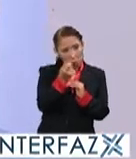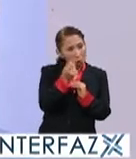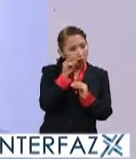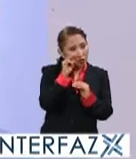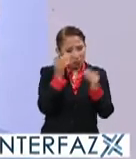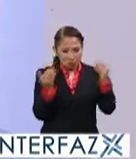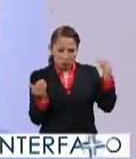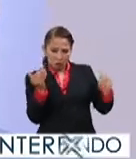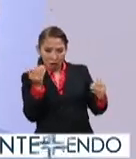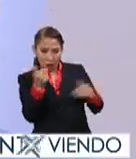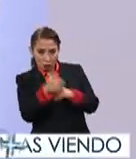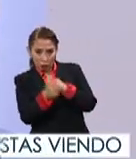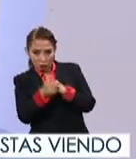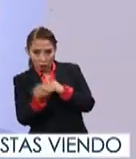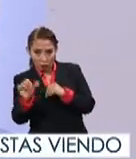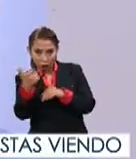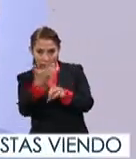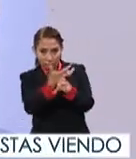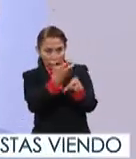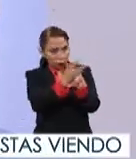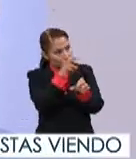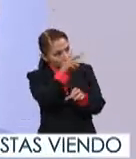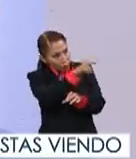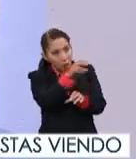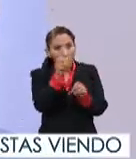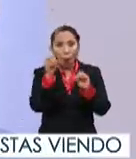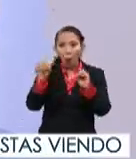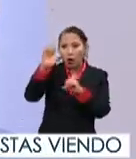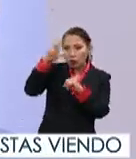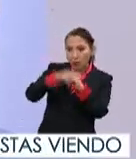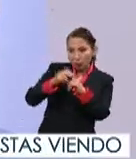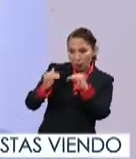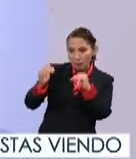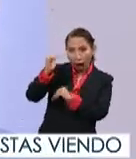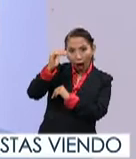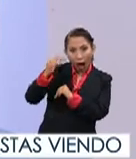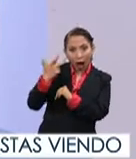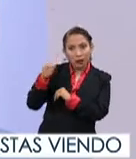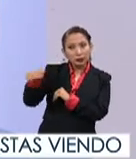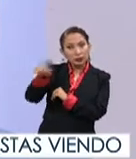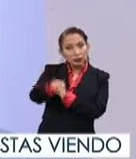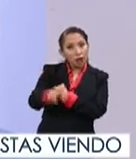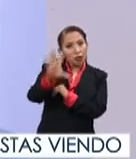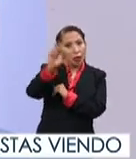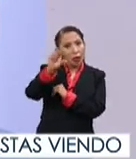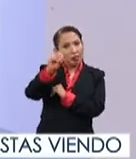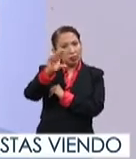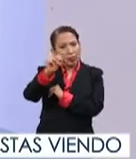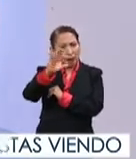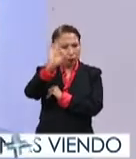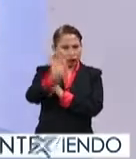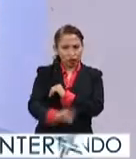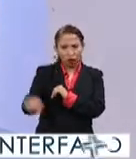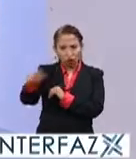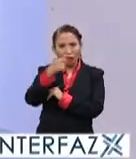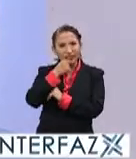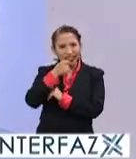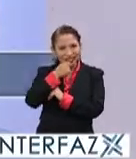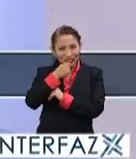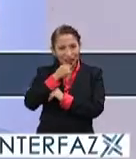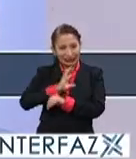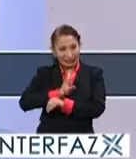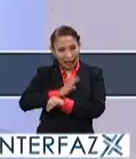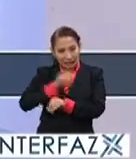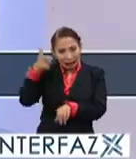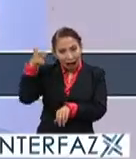con cifras de Estados Unidos o de Europa, donde más del 90% de los niños